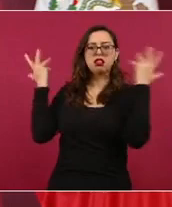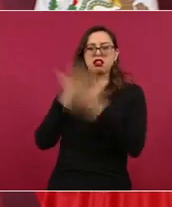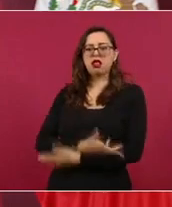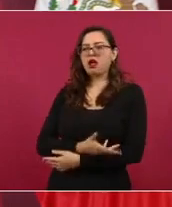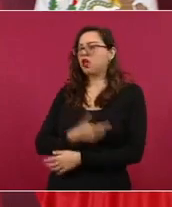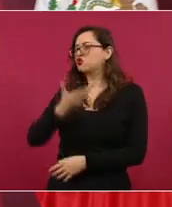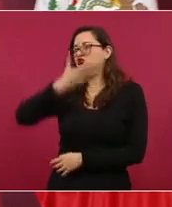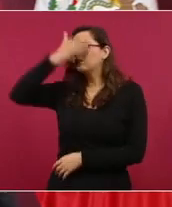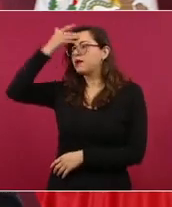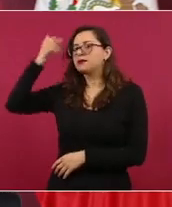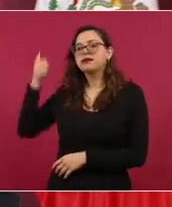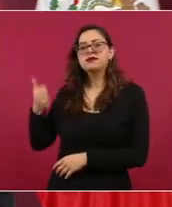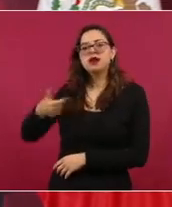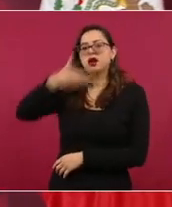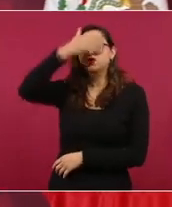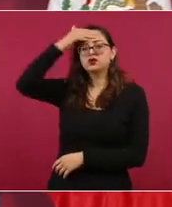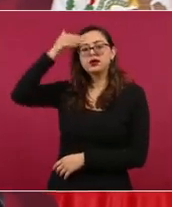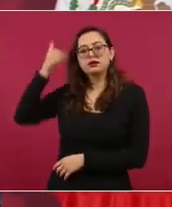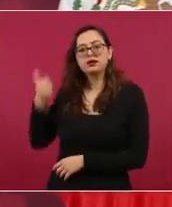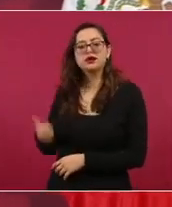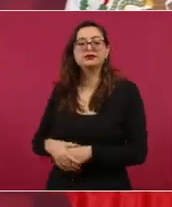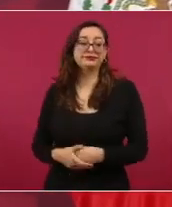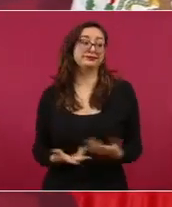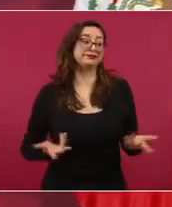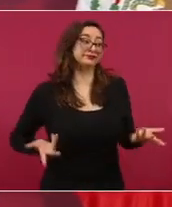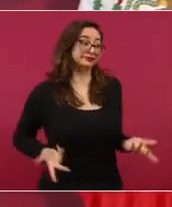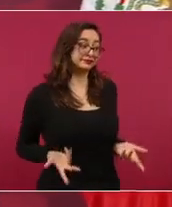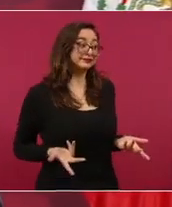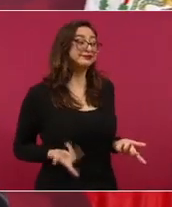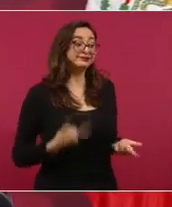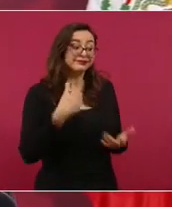se pudiesen ahorrar